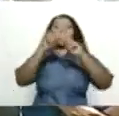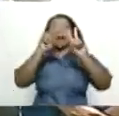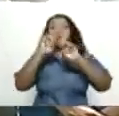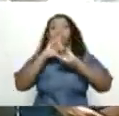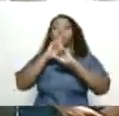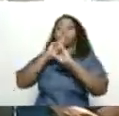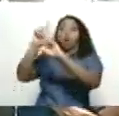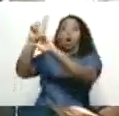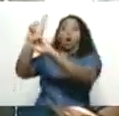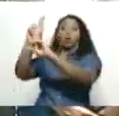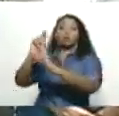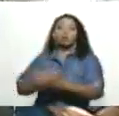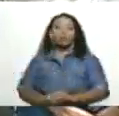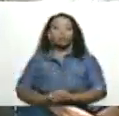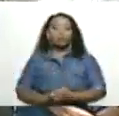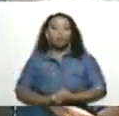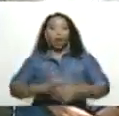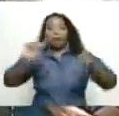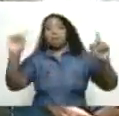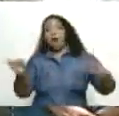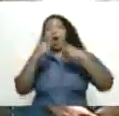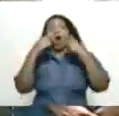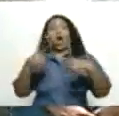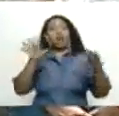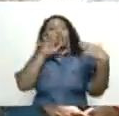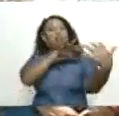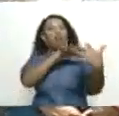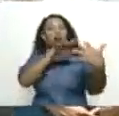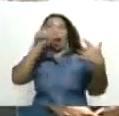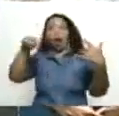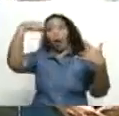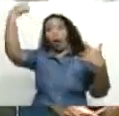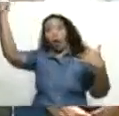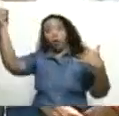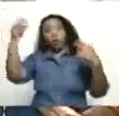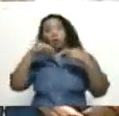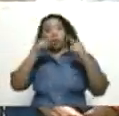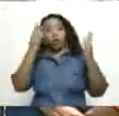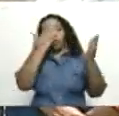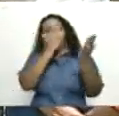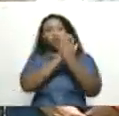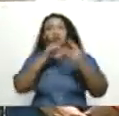respondiendo al concierto de la guerra que estaba del otro lado de la frontera.